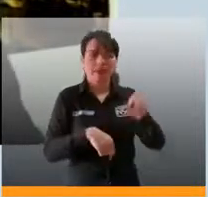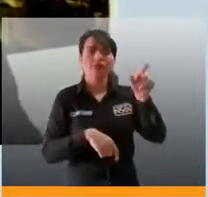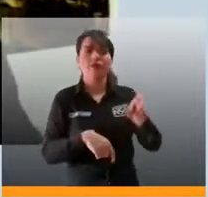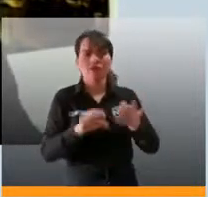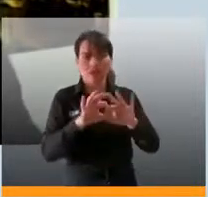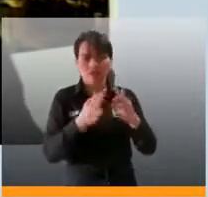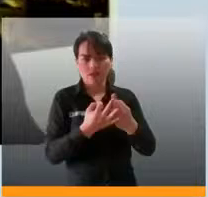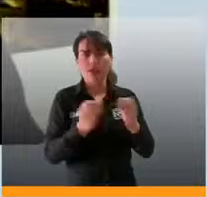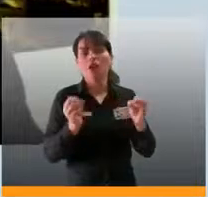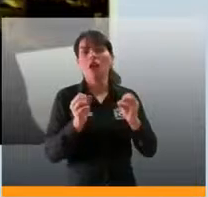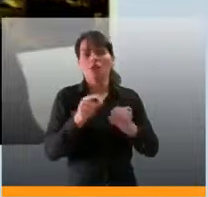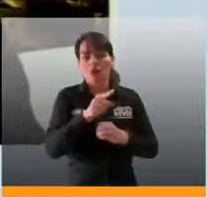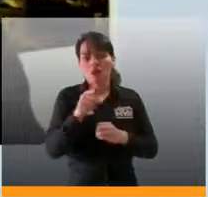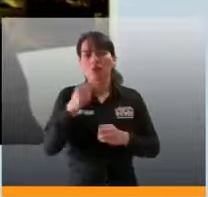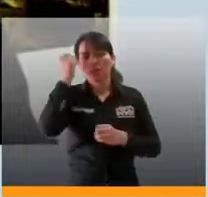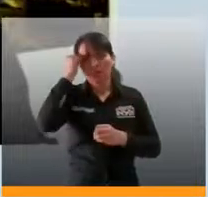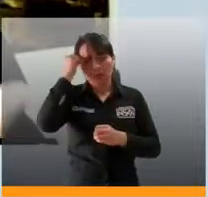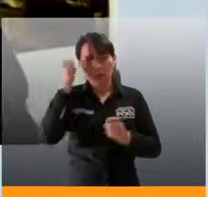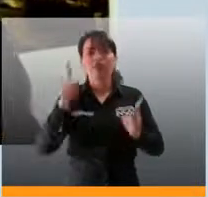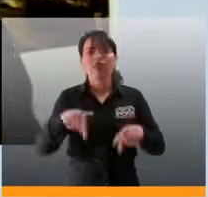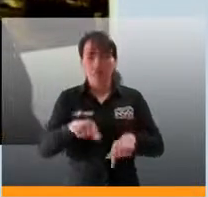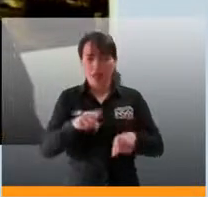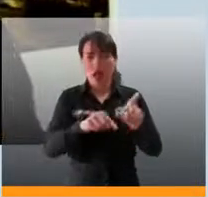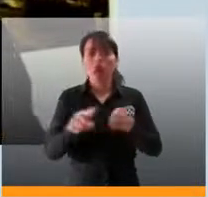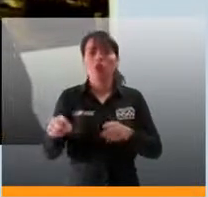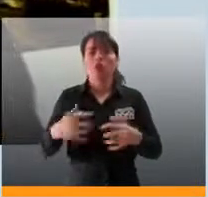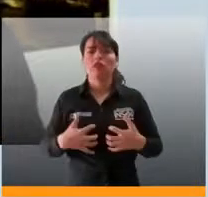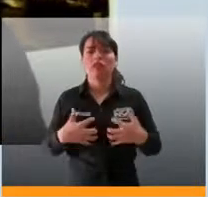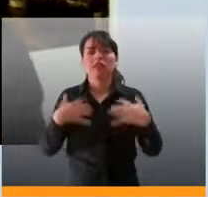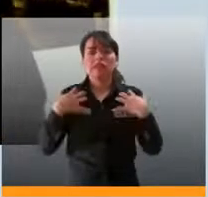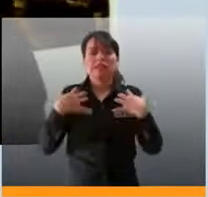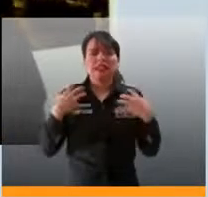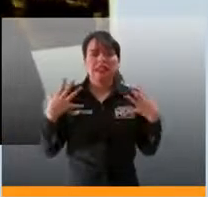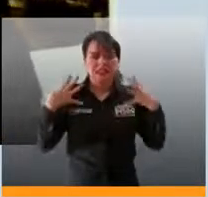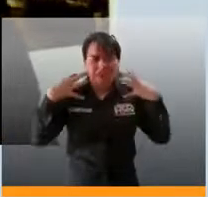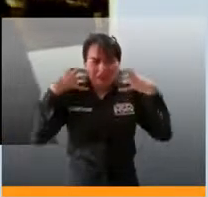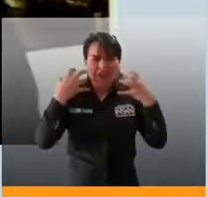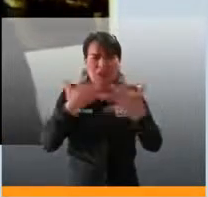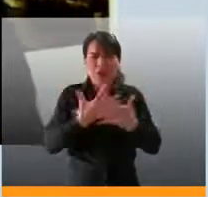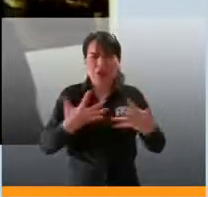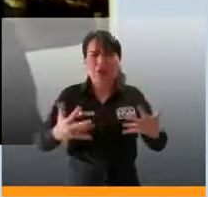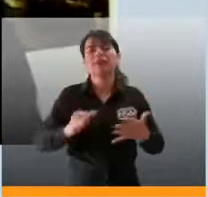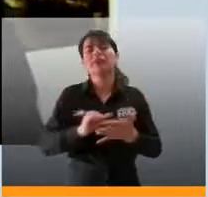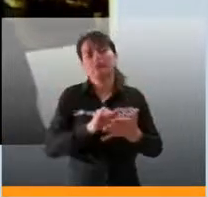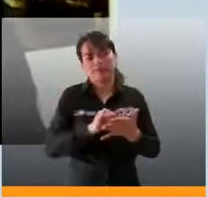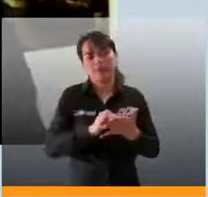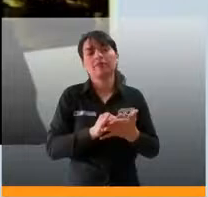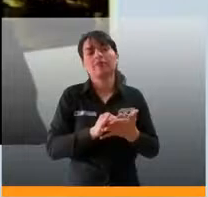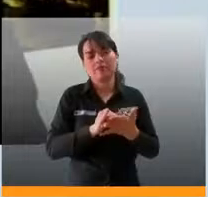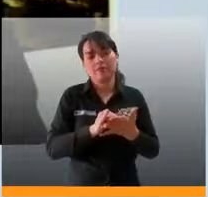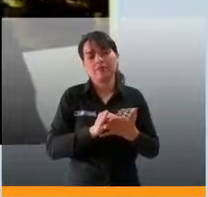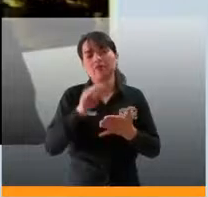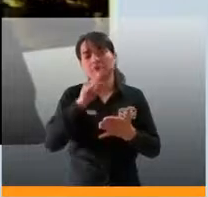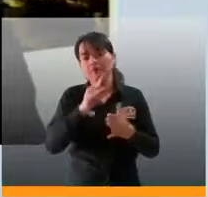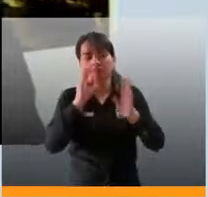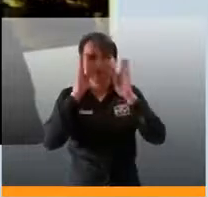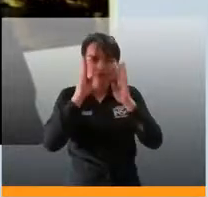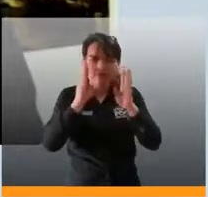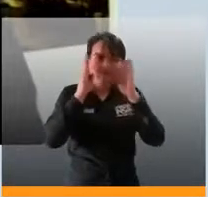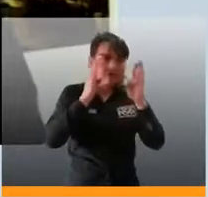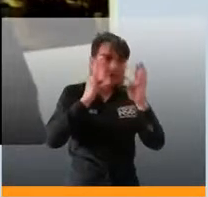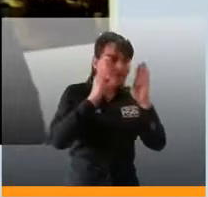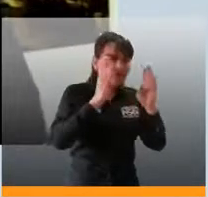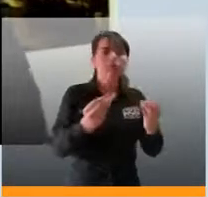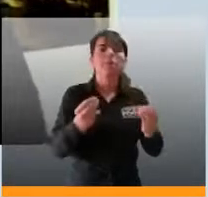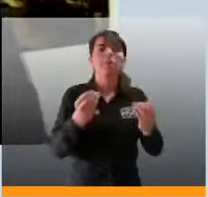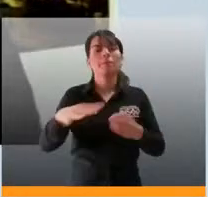tuvimos profesores con nivel de estrés que hacían que esto estuviera. Y esto nos permitía llegar también a